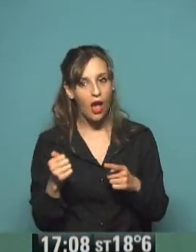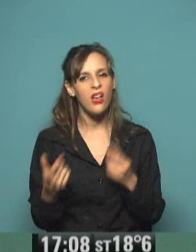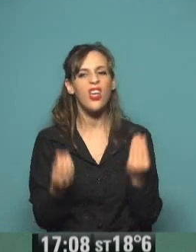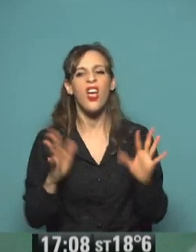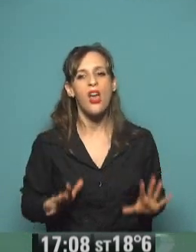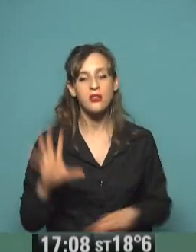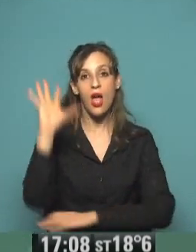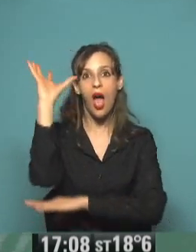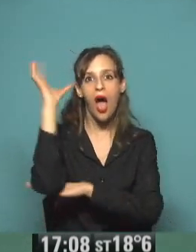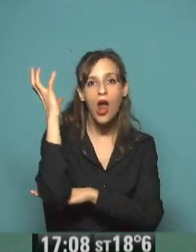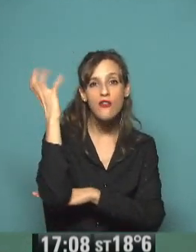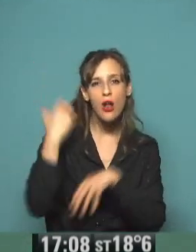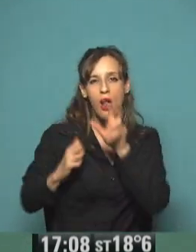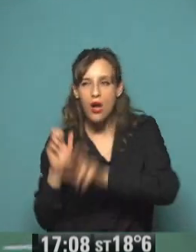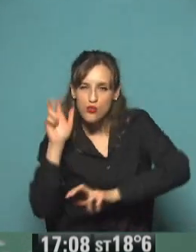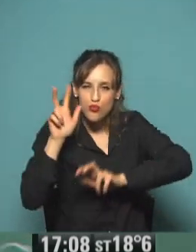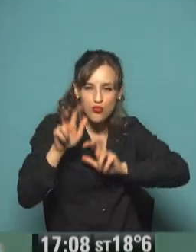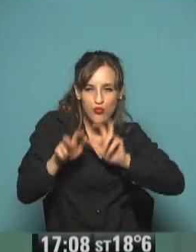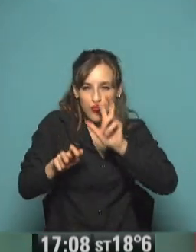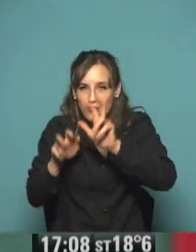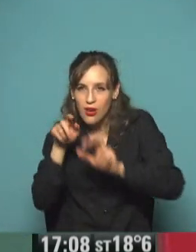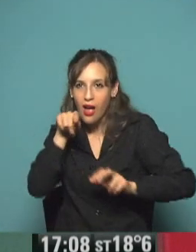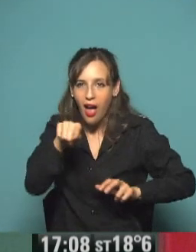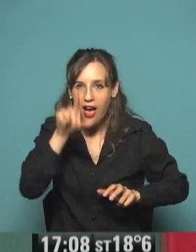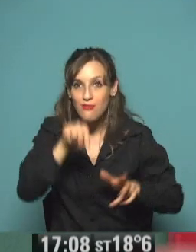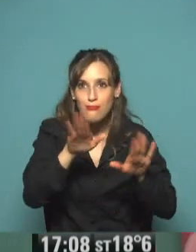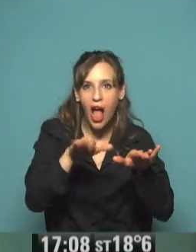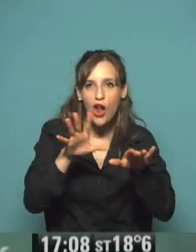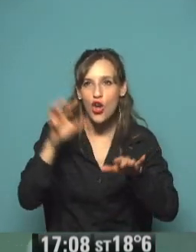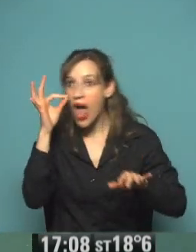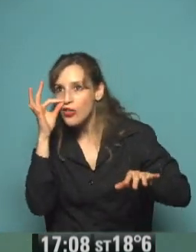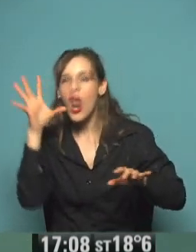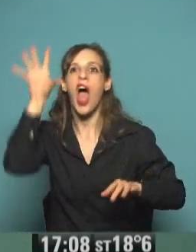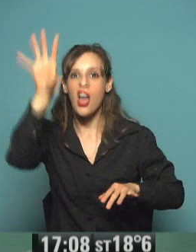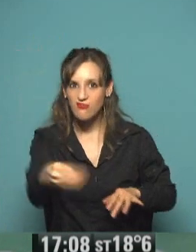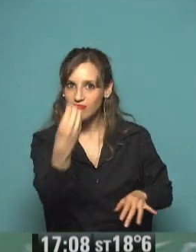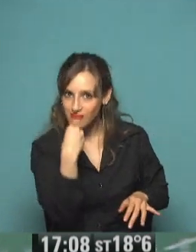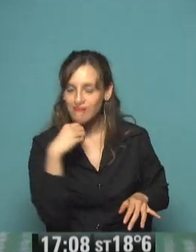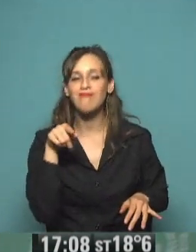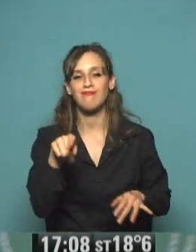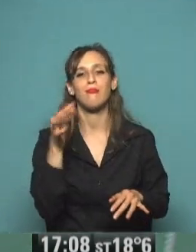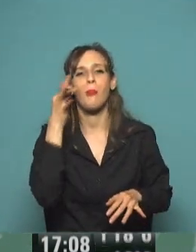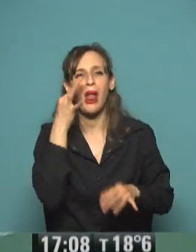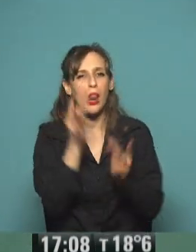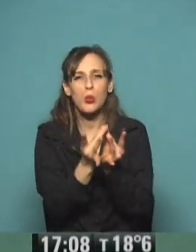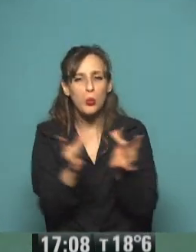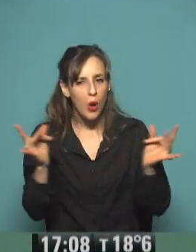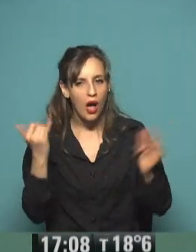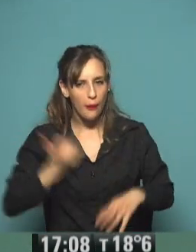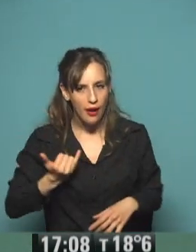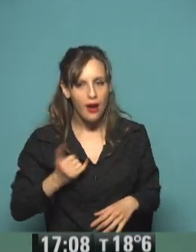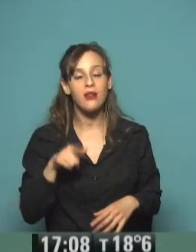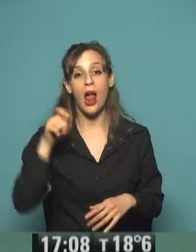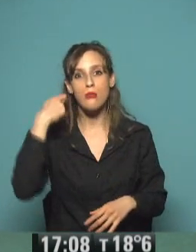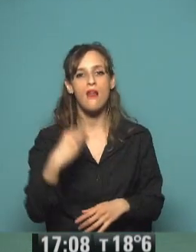árboles sigiloso en busca de ratoncitos y pajaritos. Luce una piel suave y parda. Mi animal